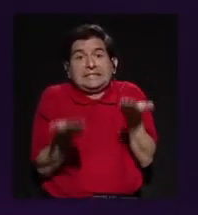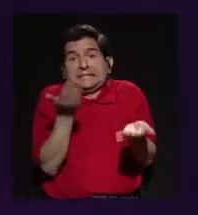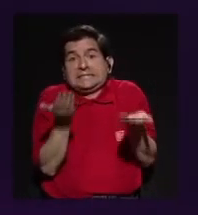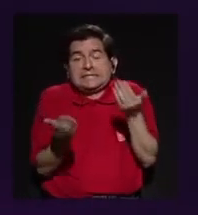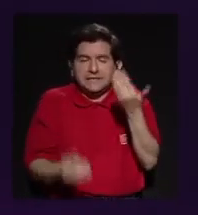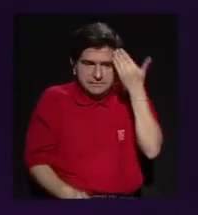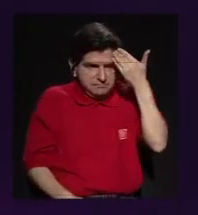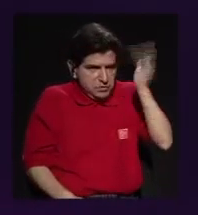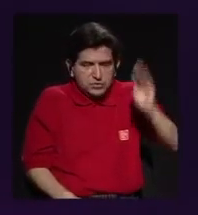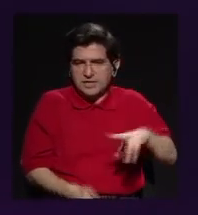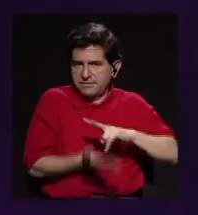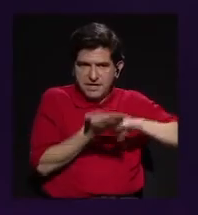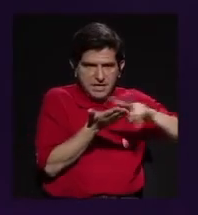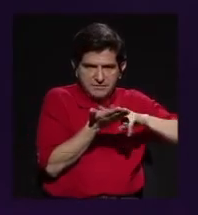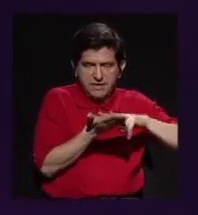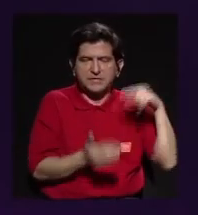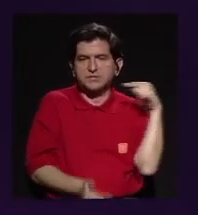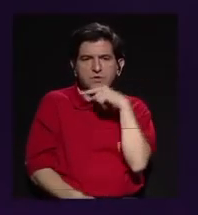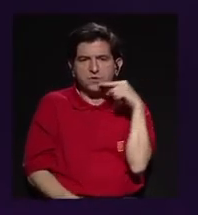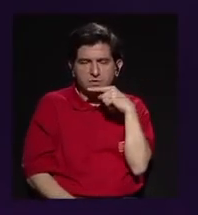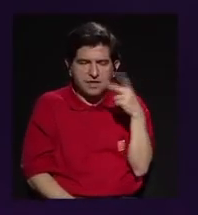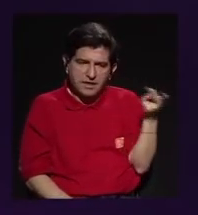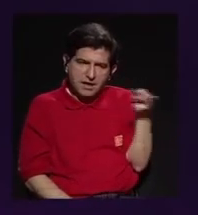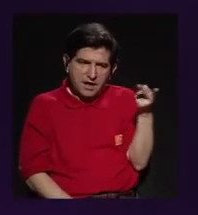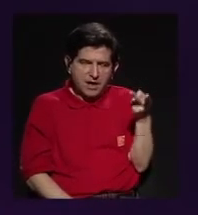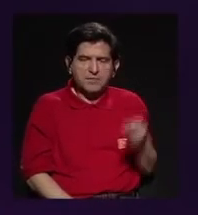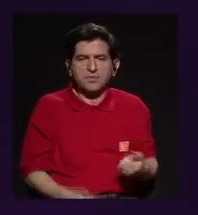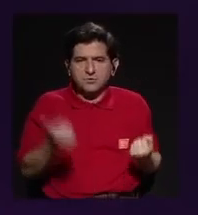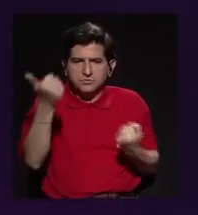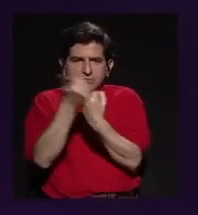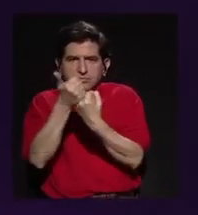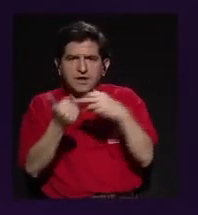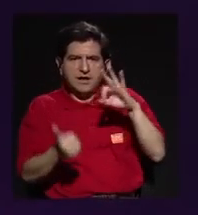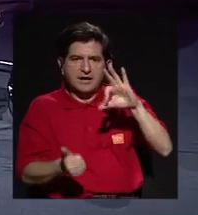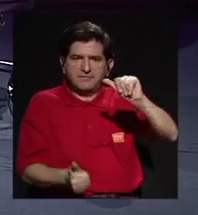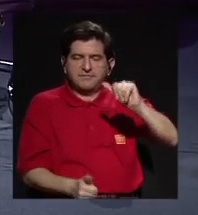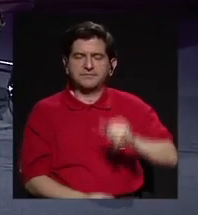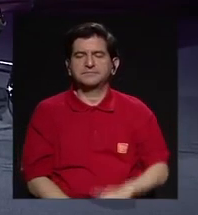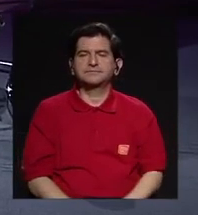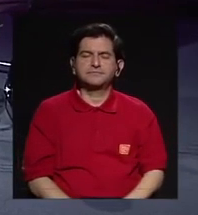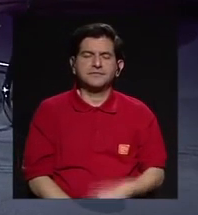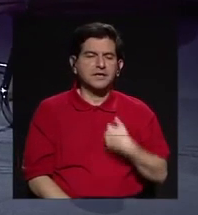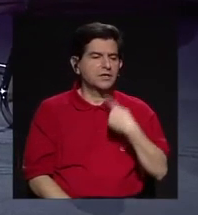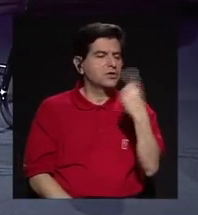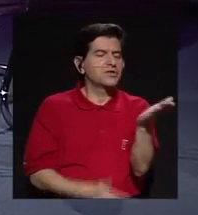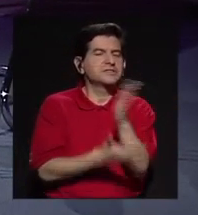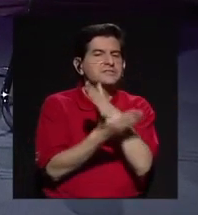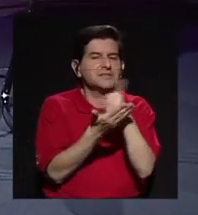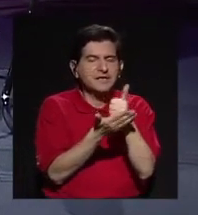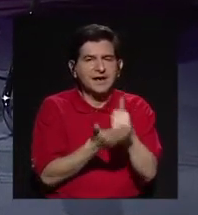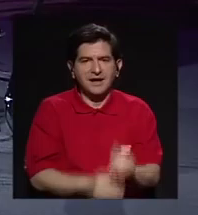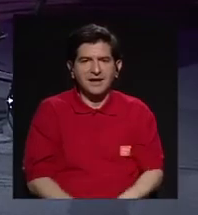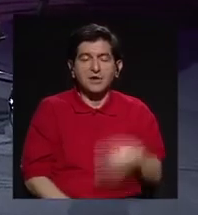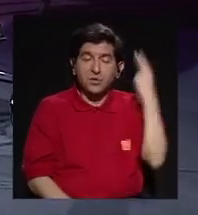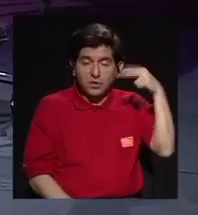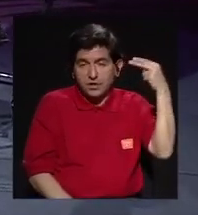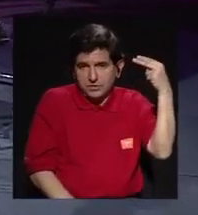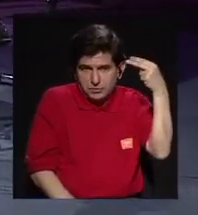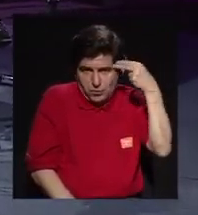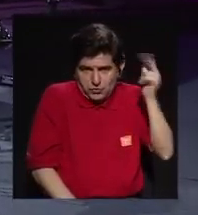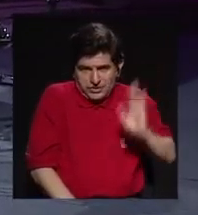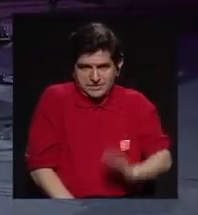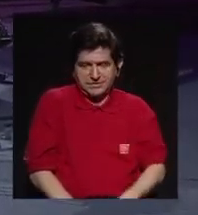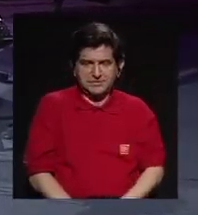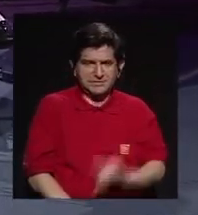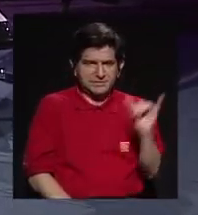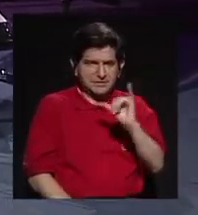podría ser, no sabemos si Liberación Nacional y el Partido Unidad Social Cristiana van a apoyar a Fabricio. Bueno, yo voy a decir una cosa que... Es una hipótesis. Claro, es una hipótesis